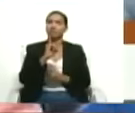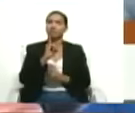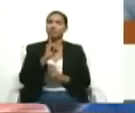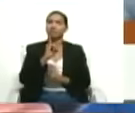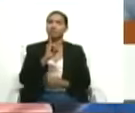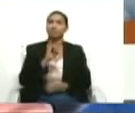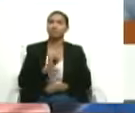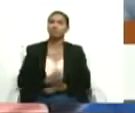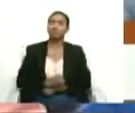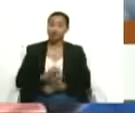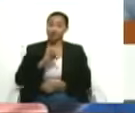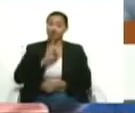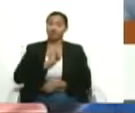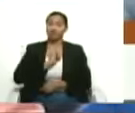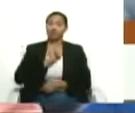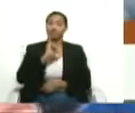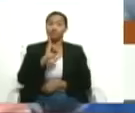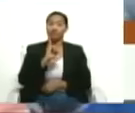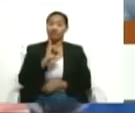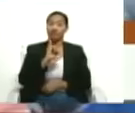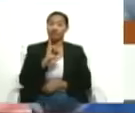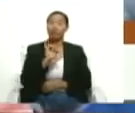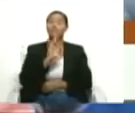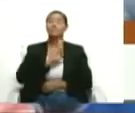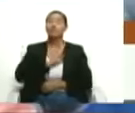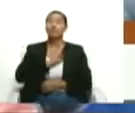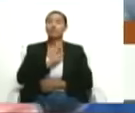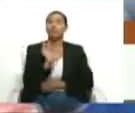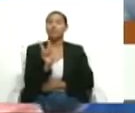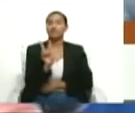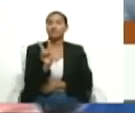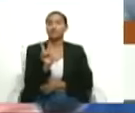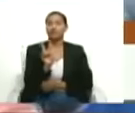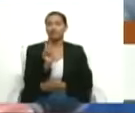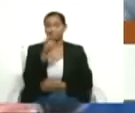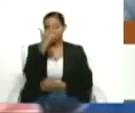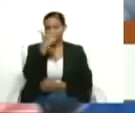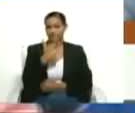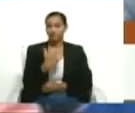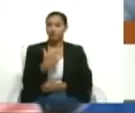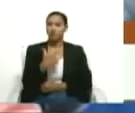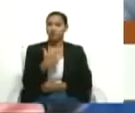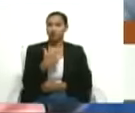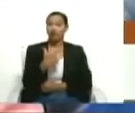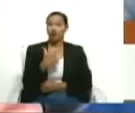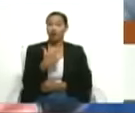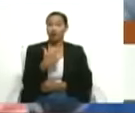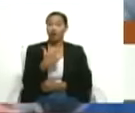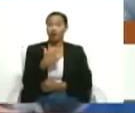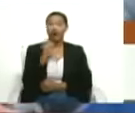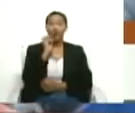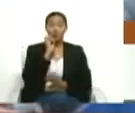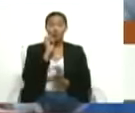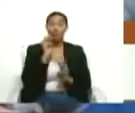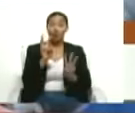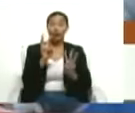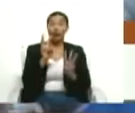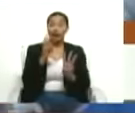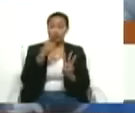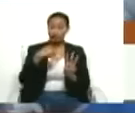en la identidad del venezolano, digna de admiración frente a otros